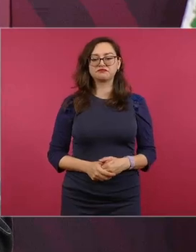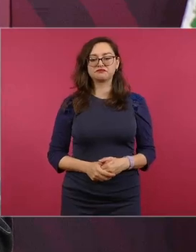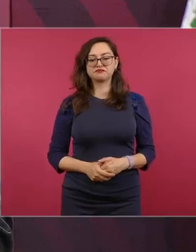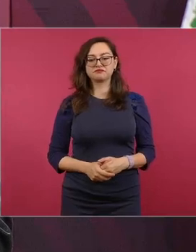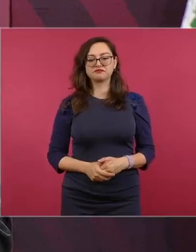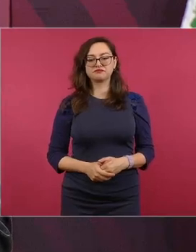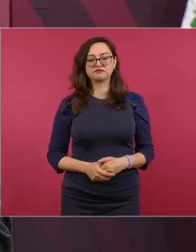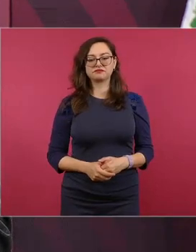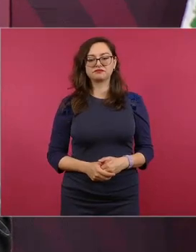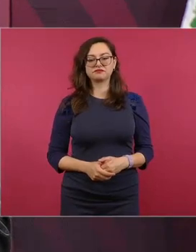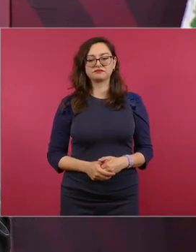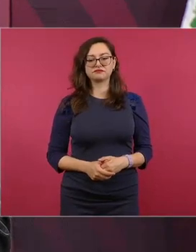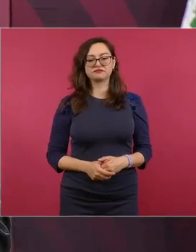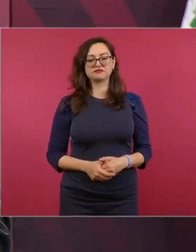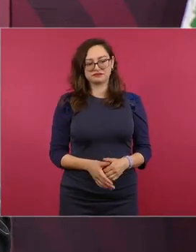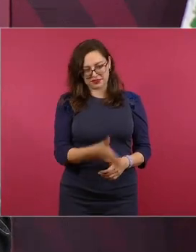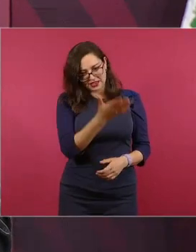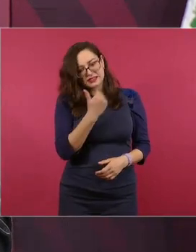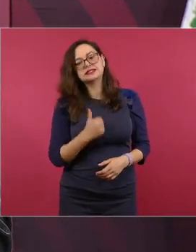Ayúdanos,